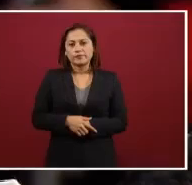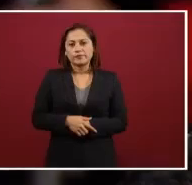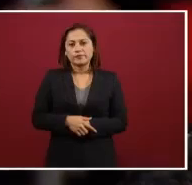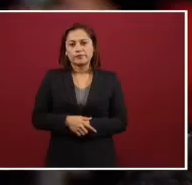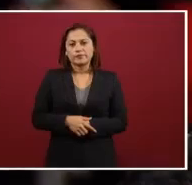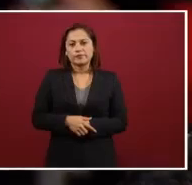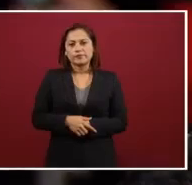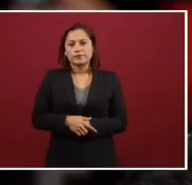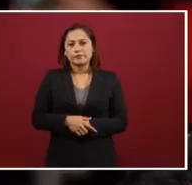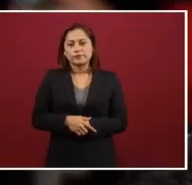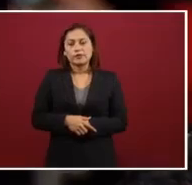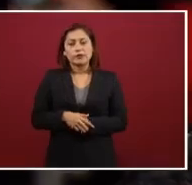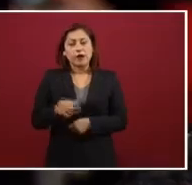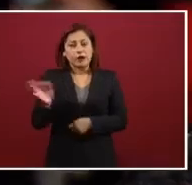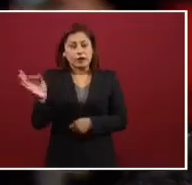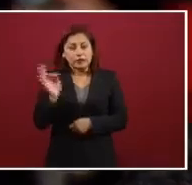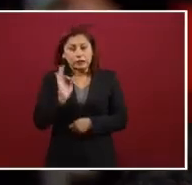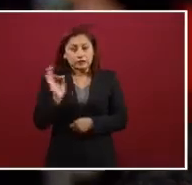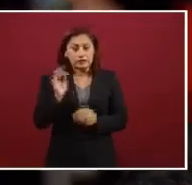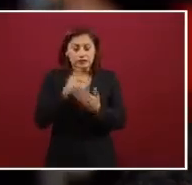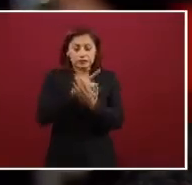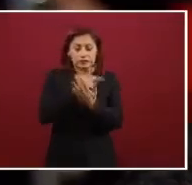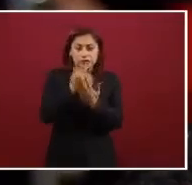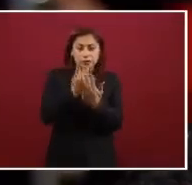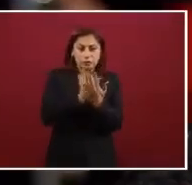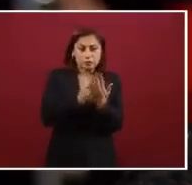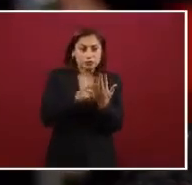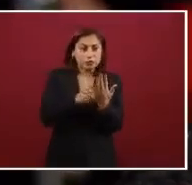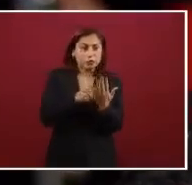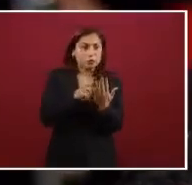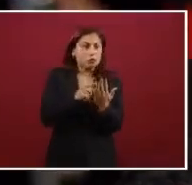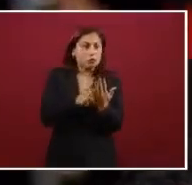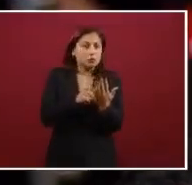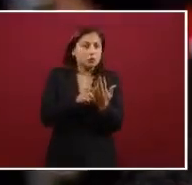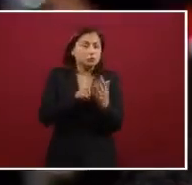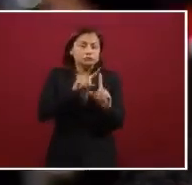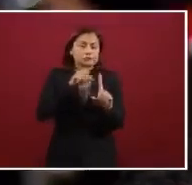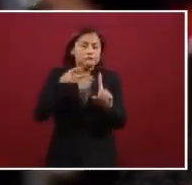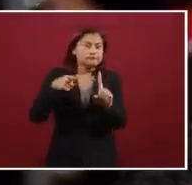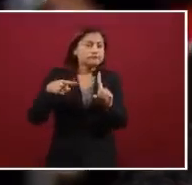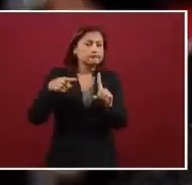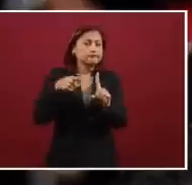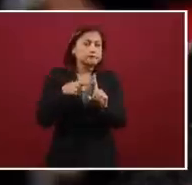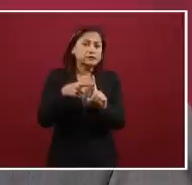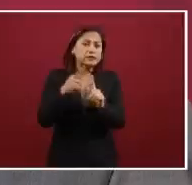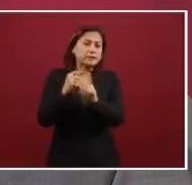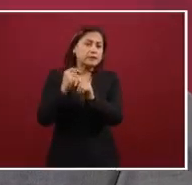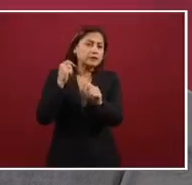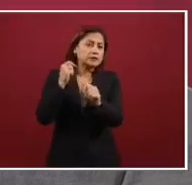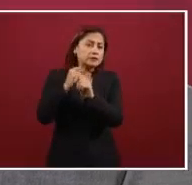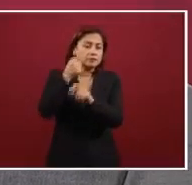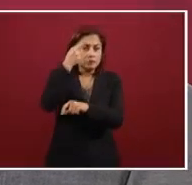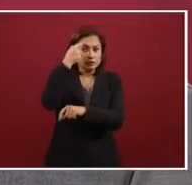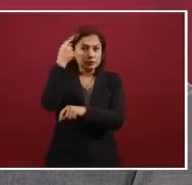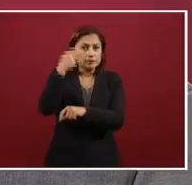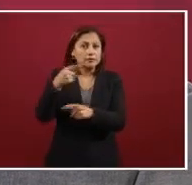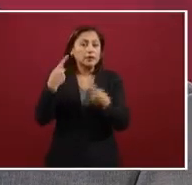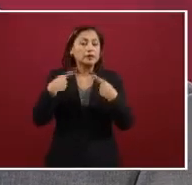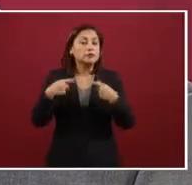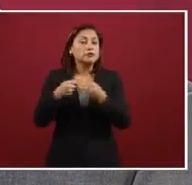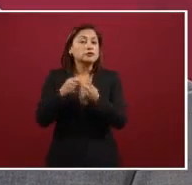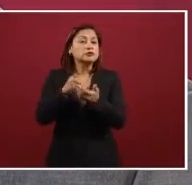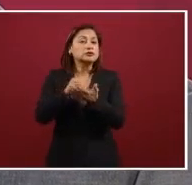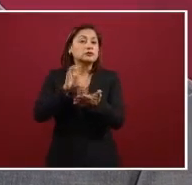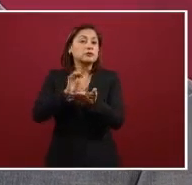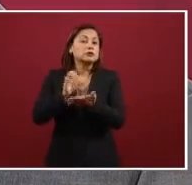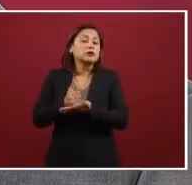un programa especial para transporte en referente a los discapacitados? ¿Por qué me refiero a esto? Porque